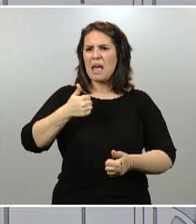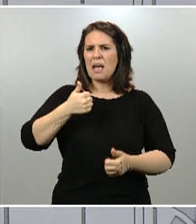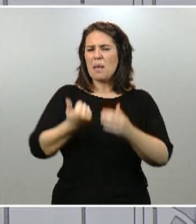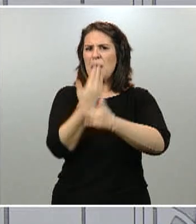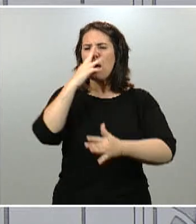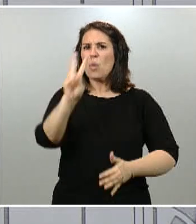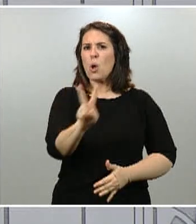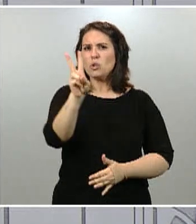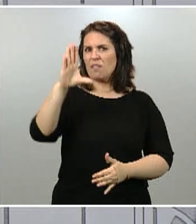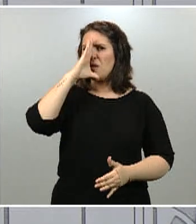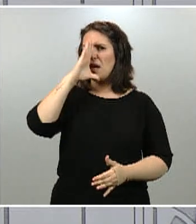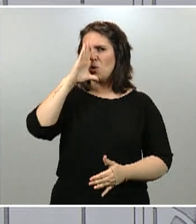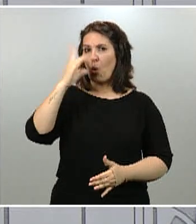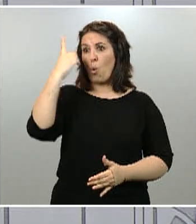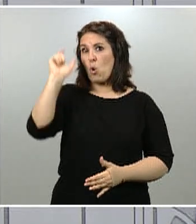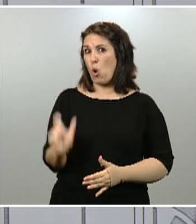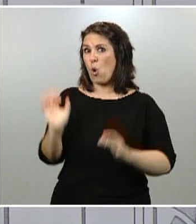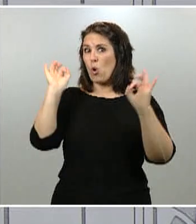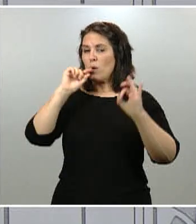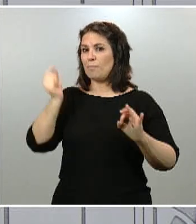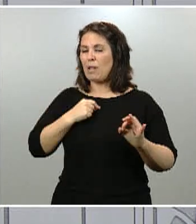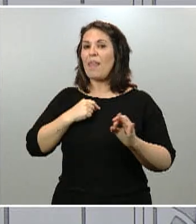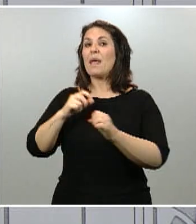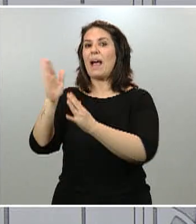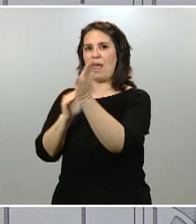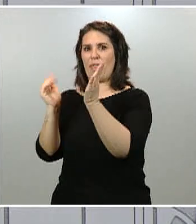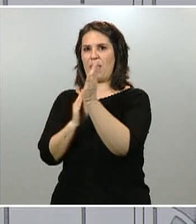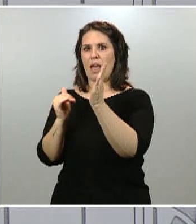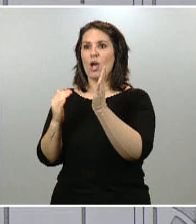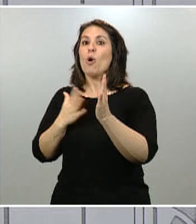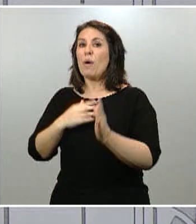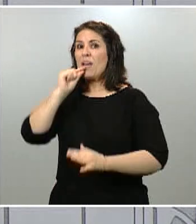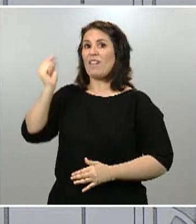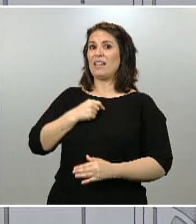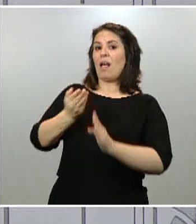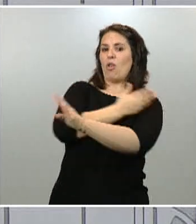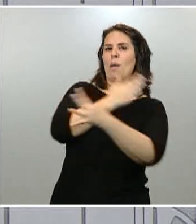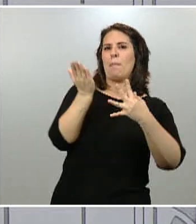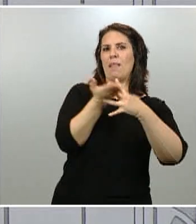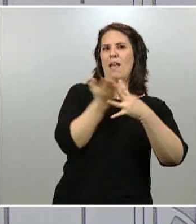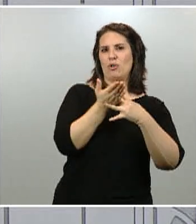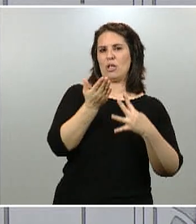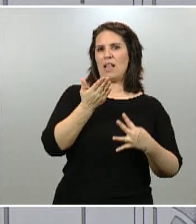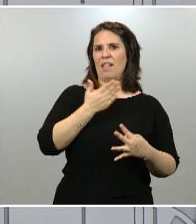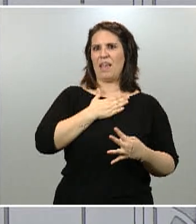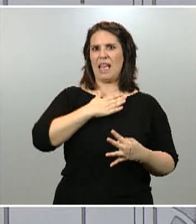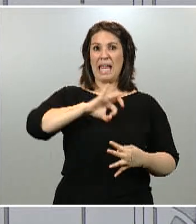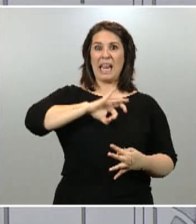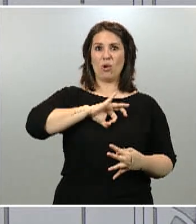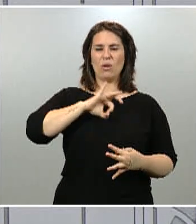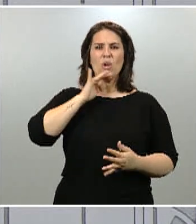un caso de Valencia que probablemente se había infectado ya a mediados de enero en Nepal o en Tíbet, no recuerdo la